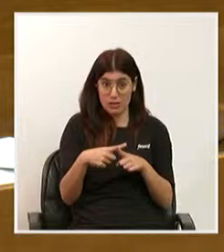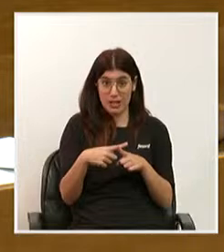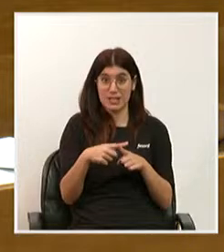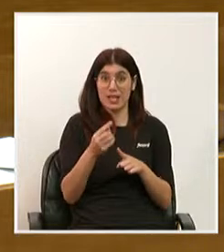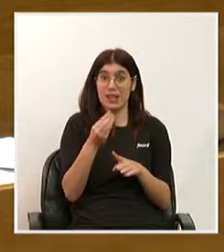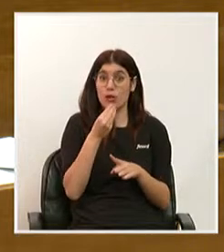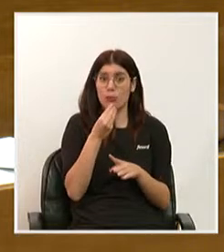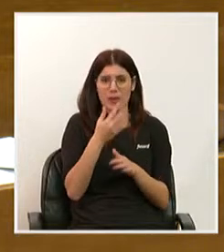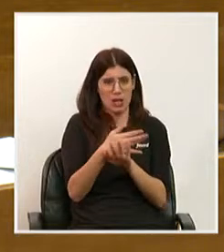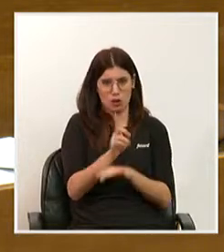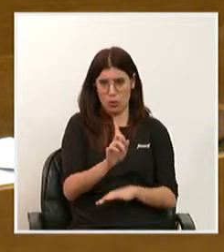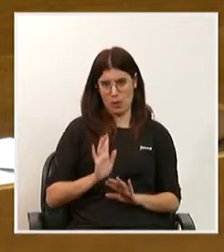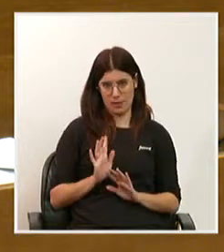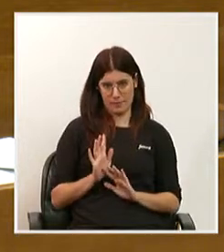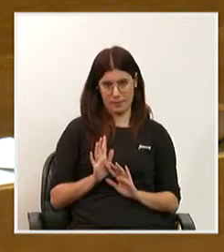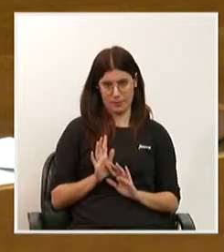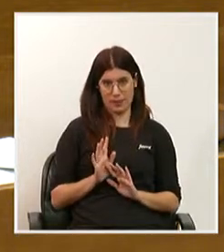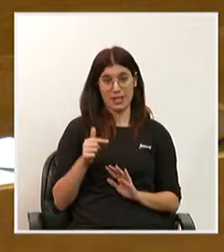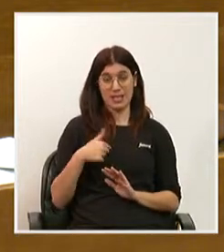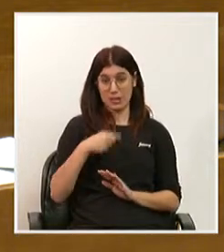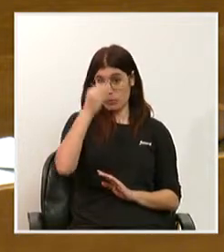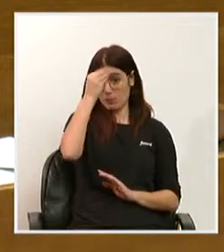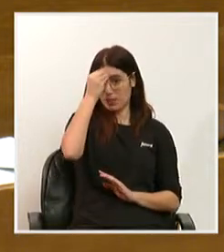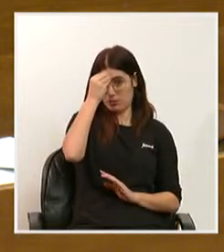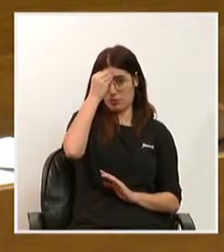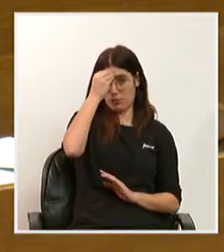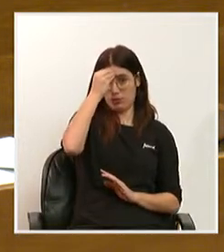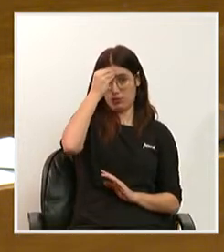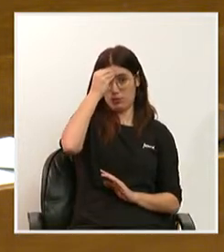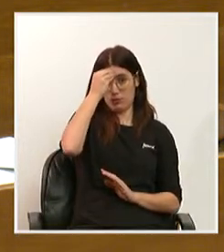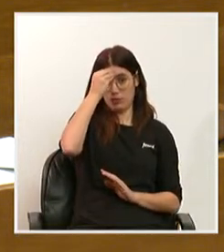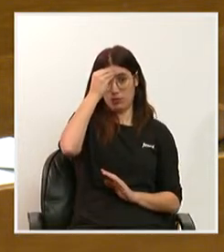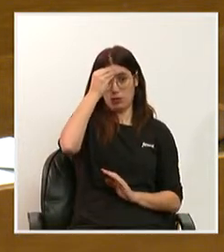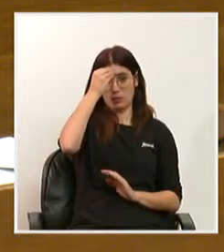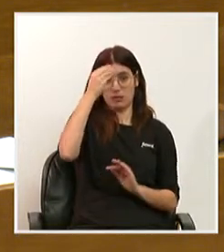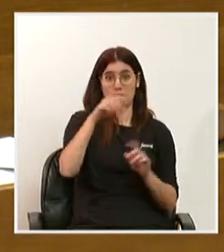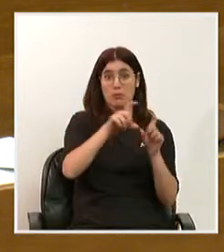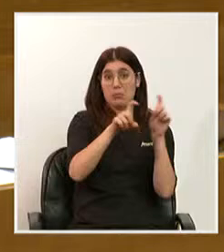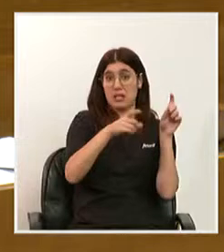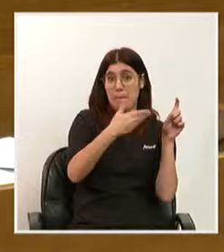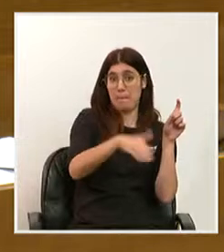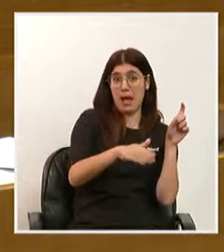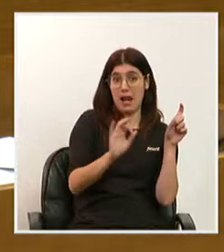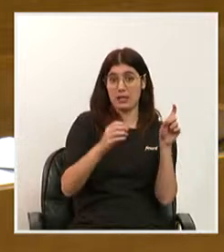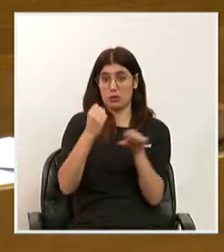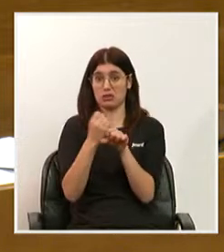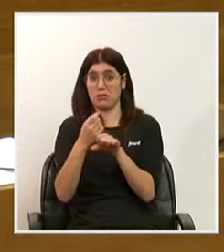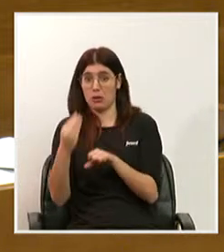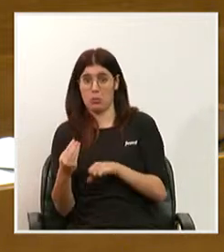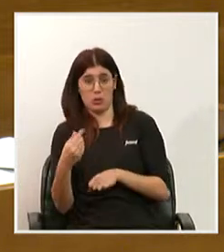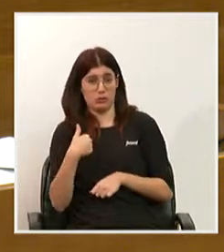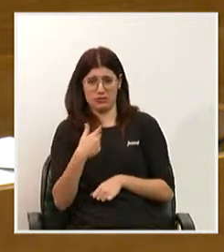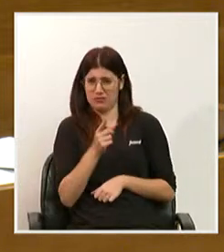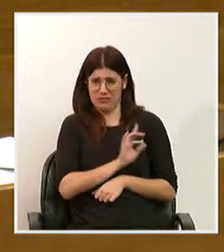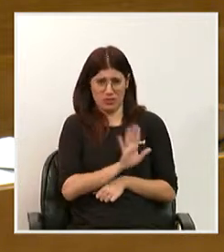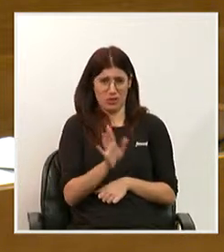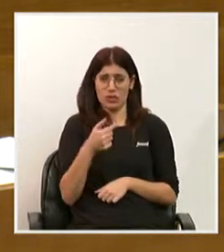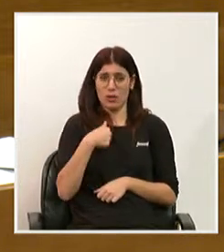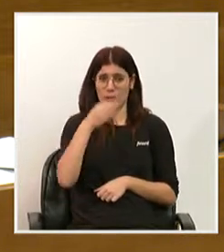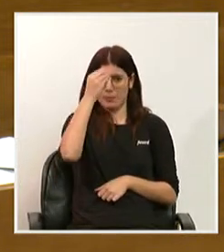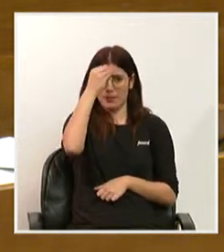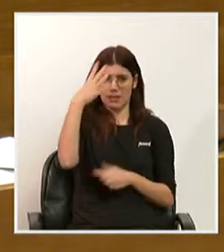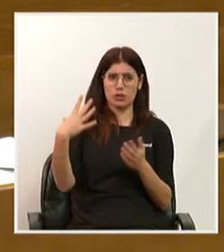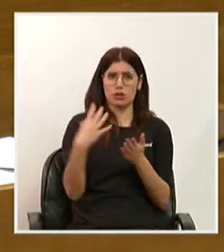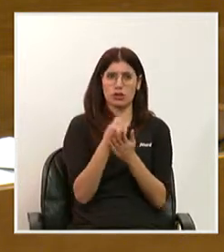no y que pensa no Queens que empr son mal y Queens